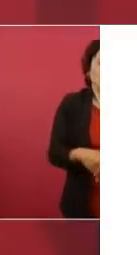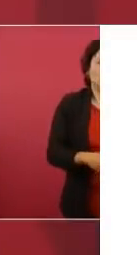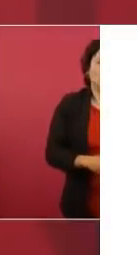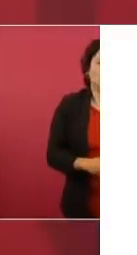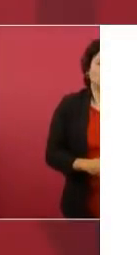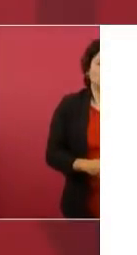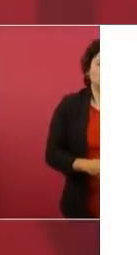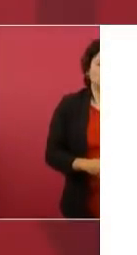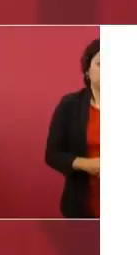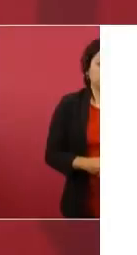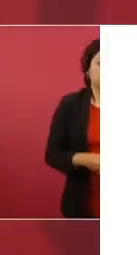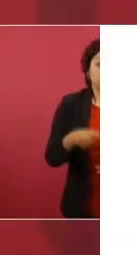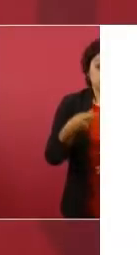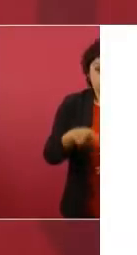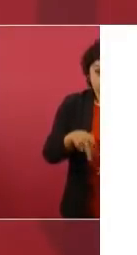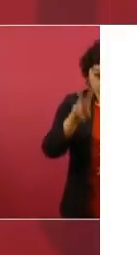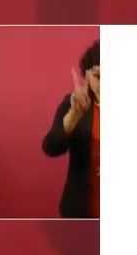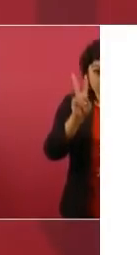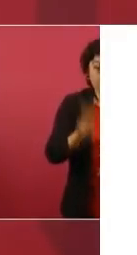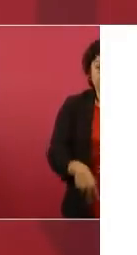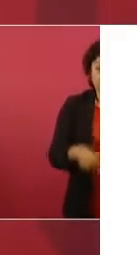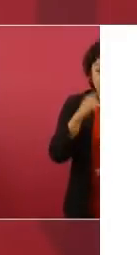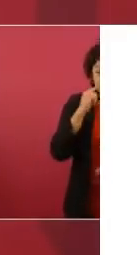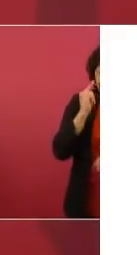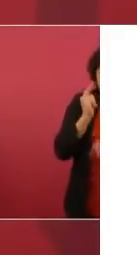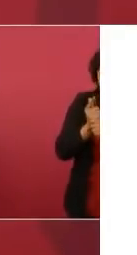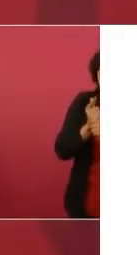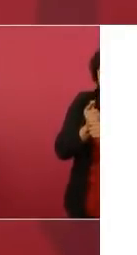pero son como para escribir libros